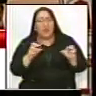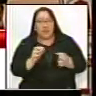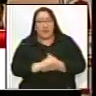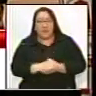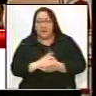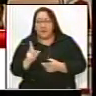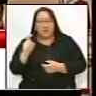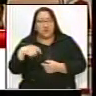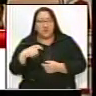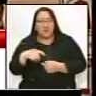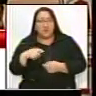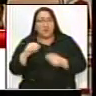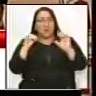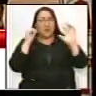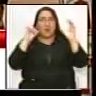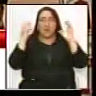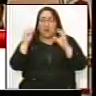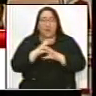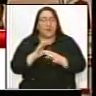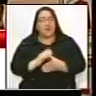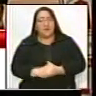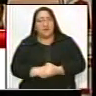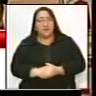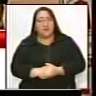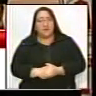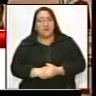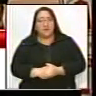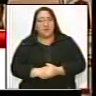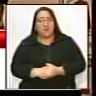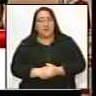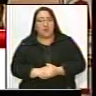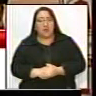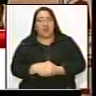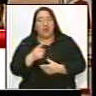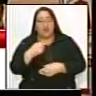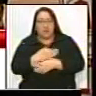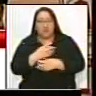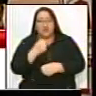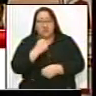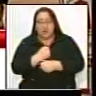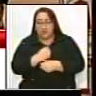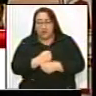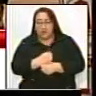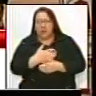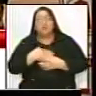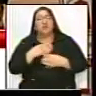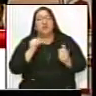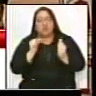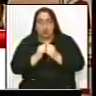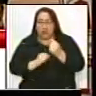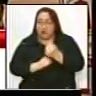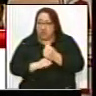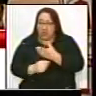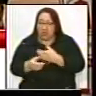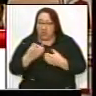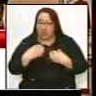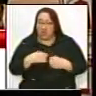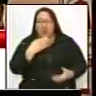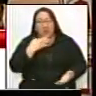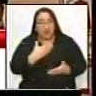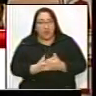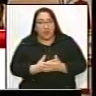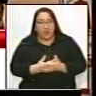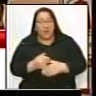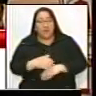Usted no necesita cámaras de los canales de televisión. Esa es la forma de trabajar. Me identifico con usted, doctora. Le agradezco,